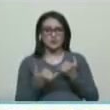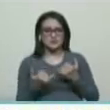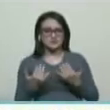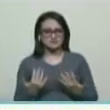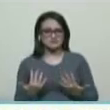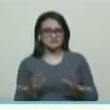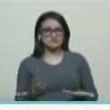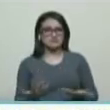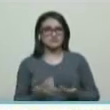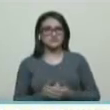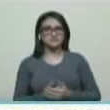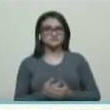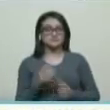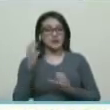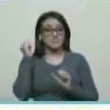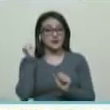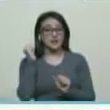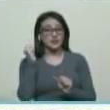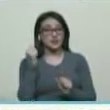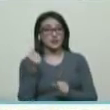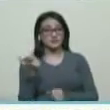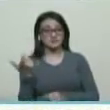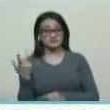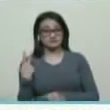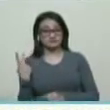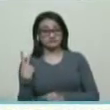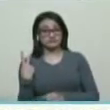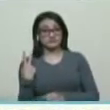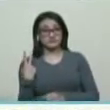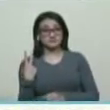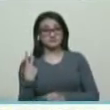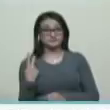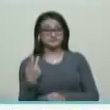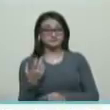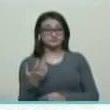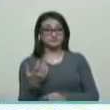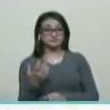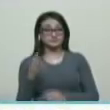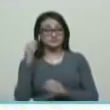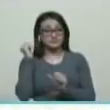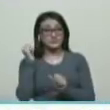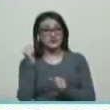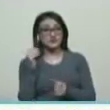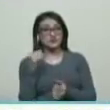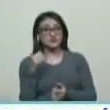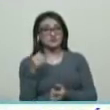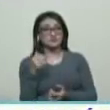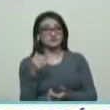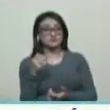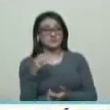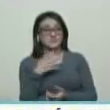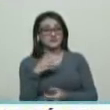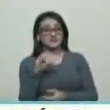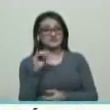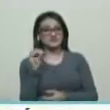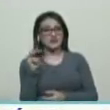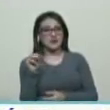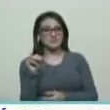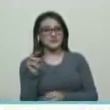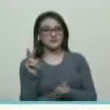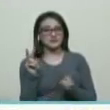insistir, tanto el embajador como yo y el copresidente de la ASEAN por la parte rusa, el